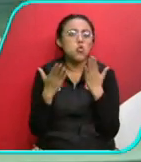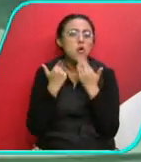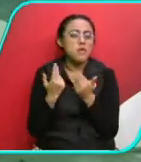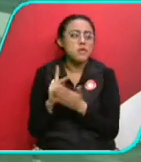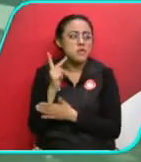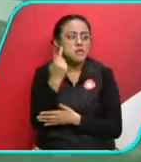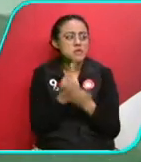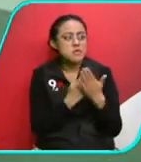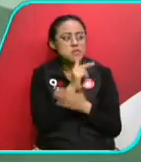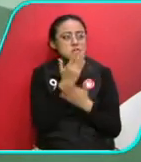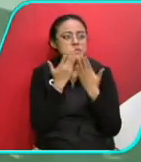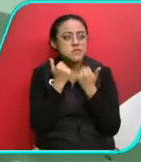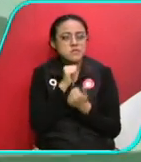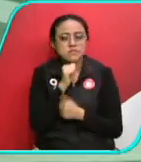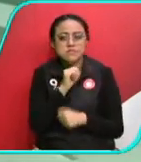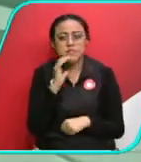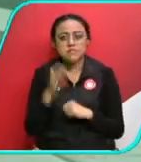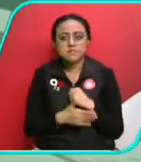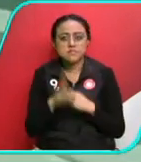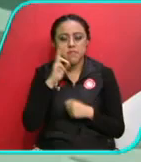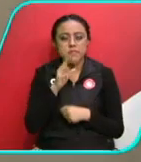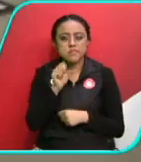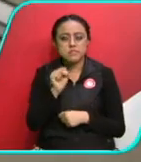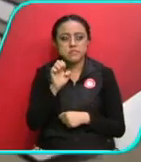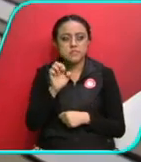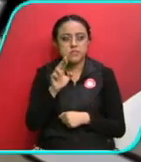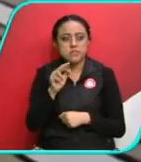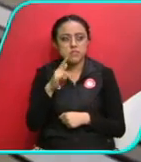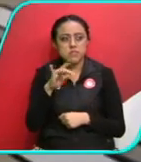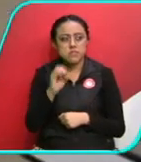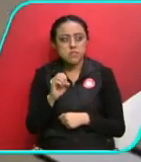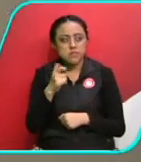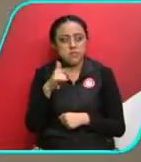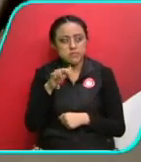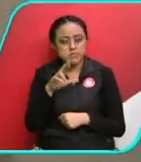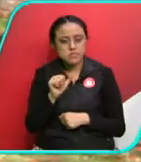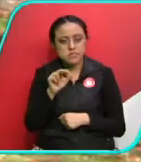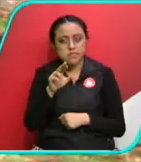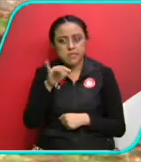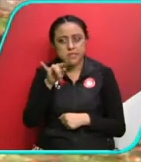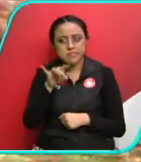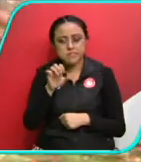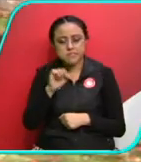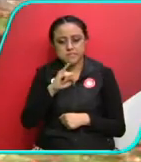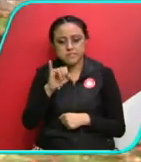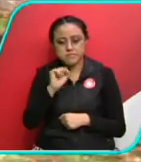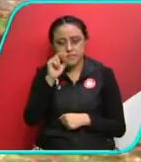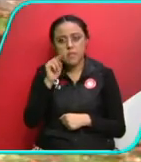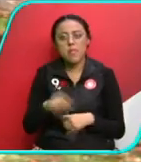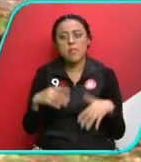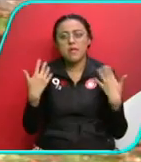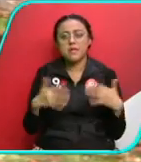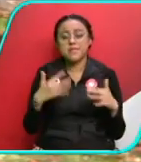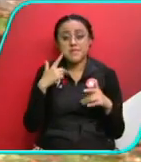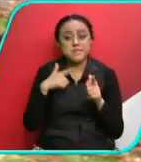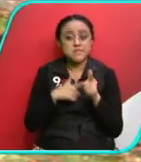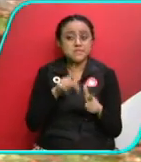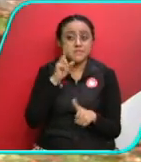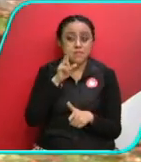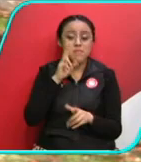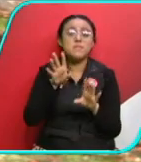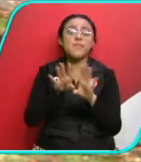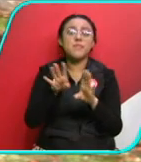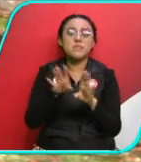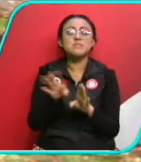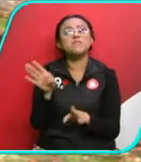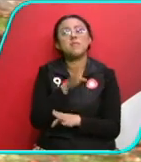vegetación. Imágenes de Sergio García, Ramiro Trejo. No cabe duda que seguimos demostrando que